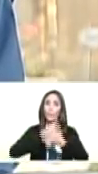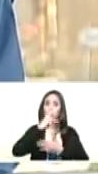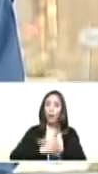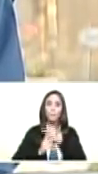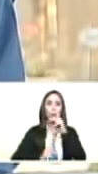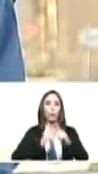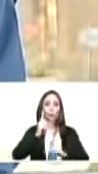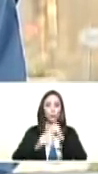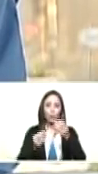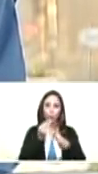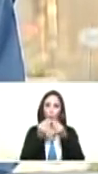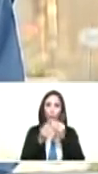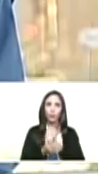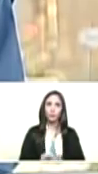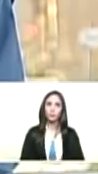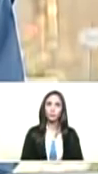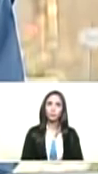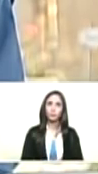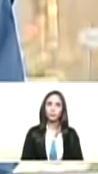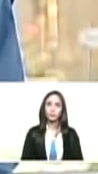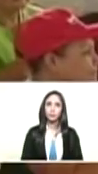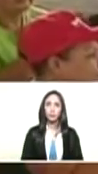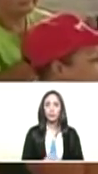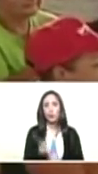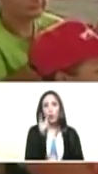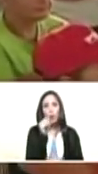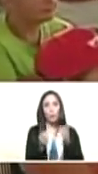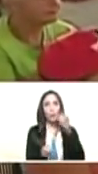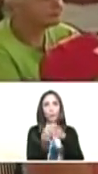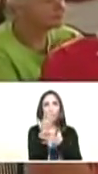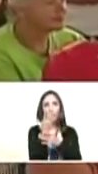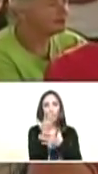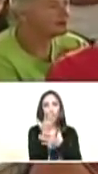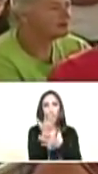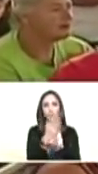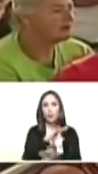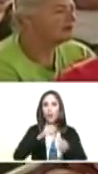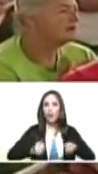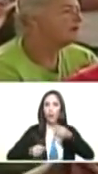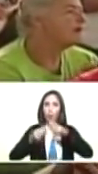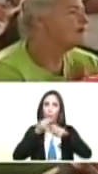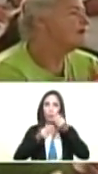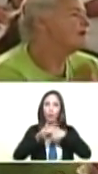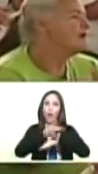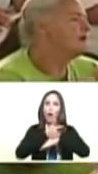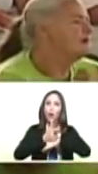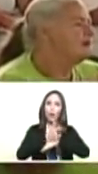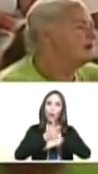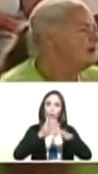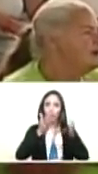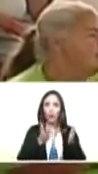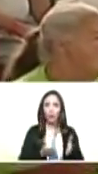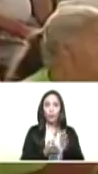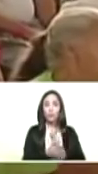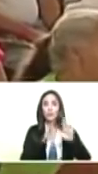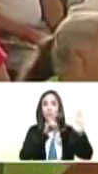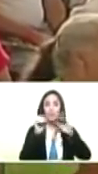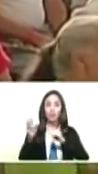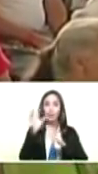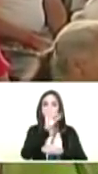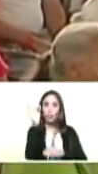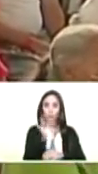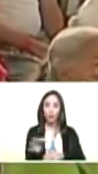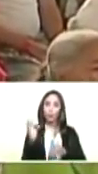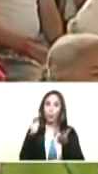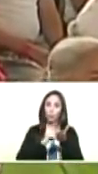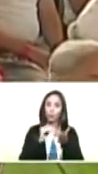CLAP. Julio León Heredia, fundador de los CLAP, gobernador reelecto con el 70% de los votos del